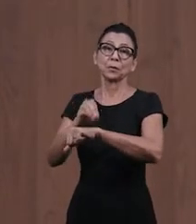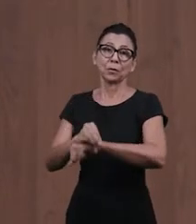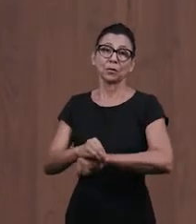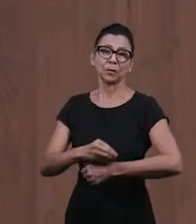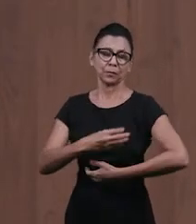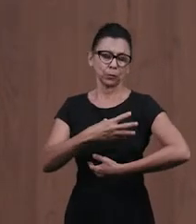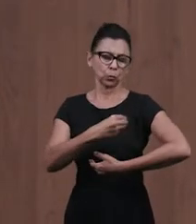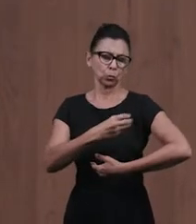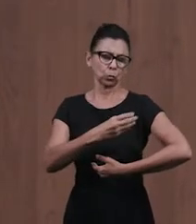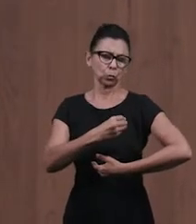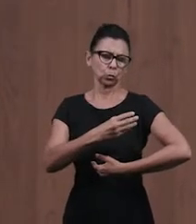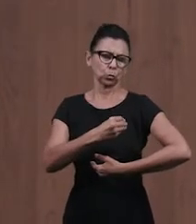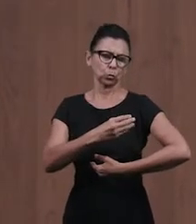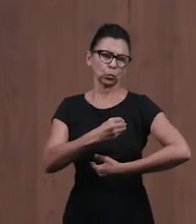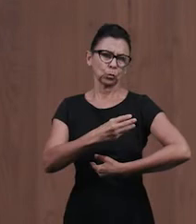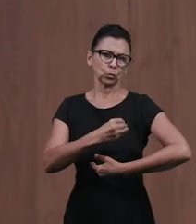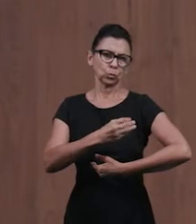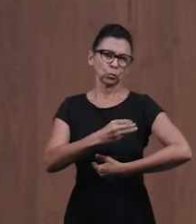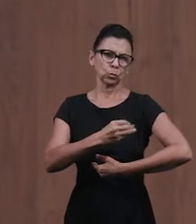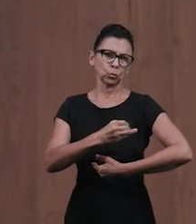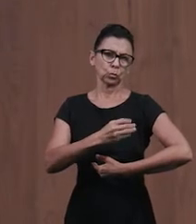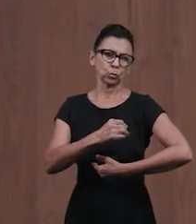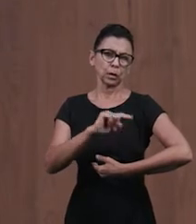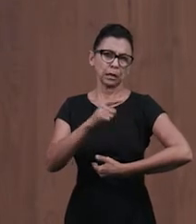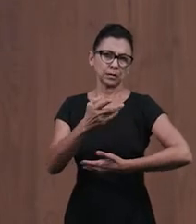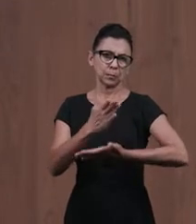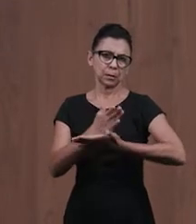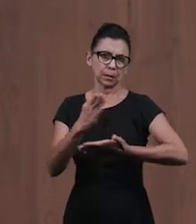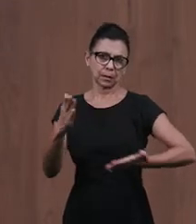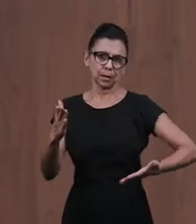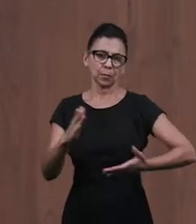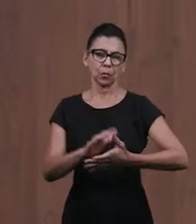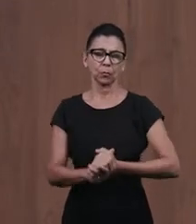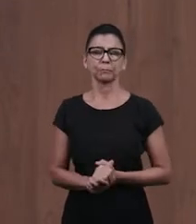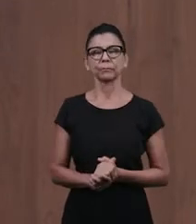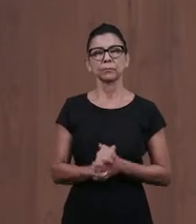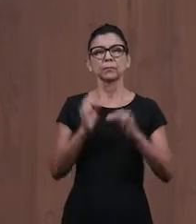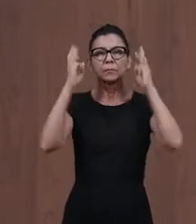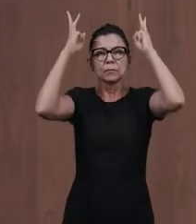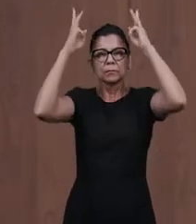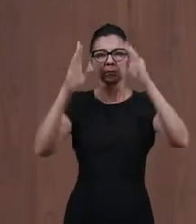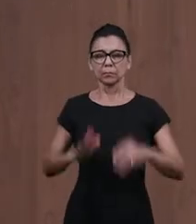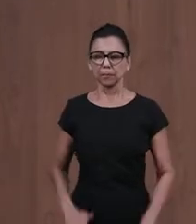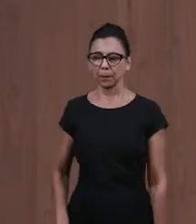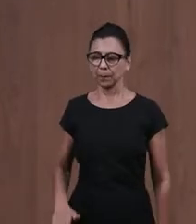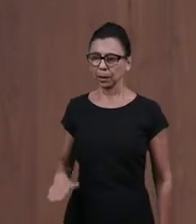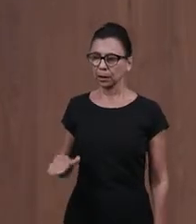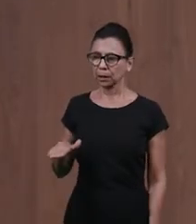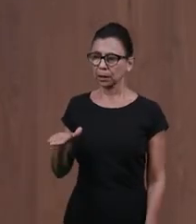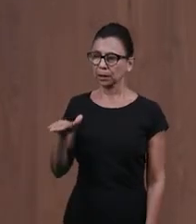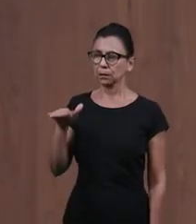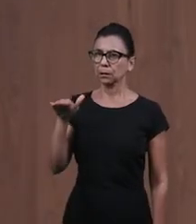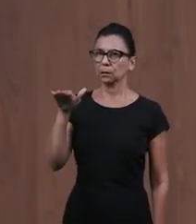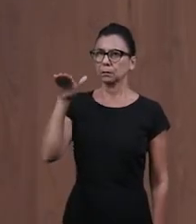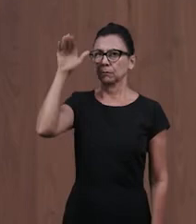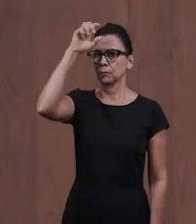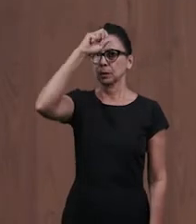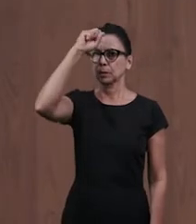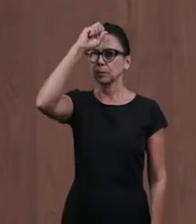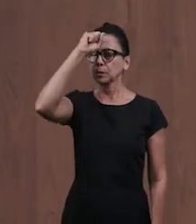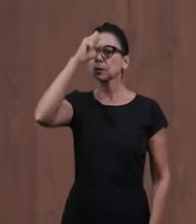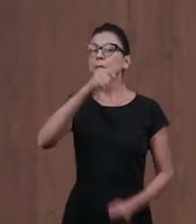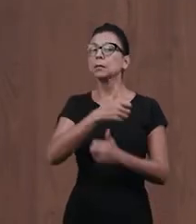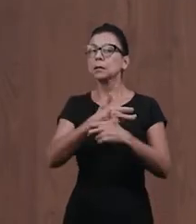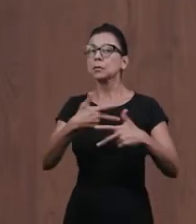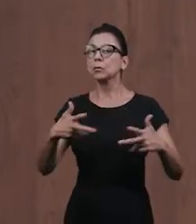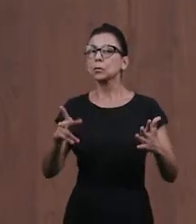no necesitaba ser amamantado. En este tiempo Moisés fue creciendo y él